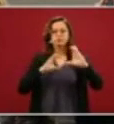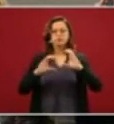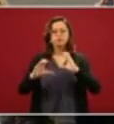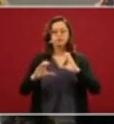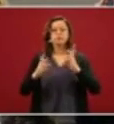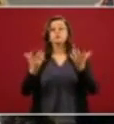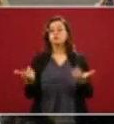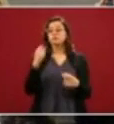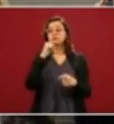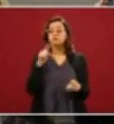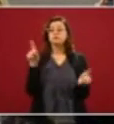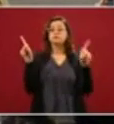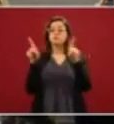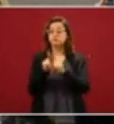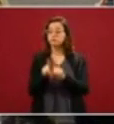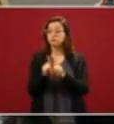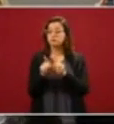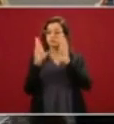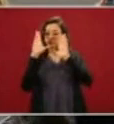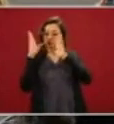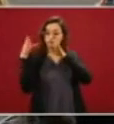atención a los aspectos